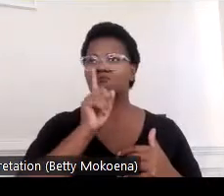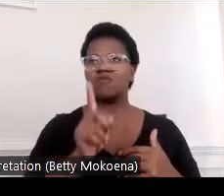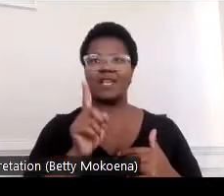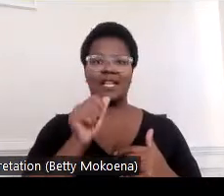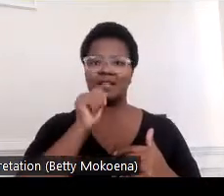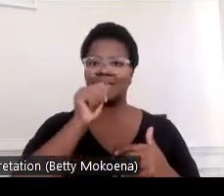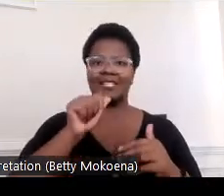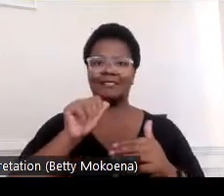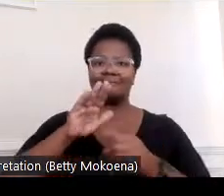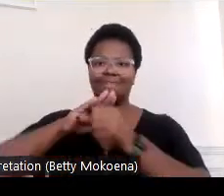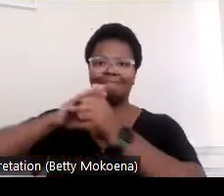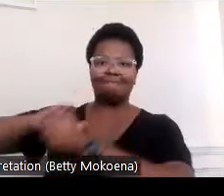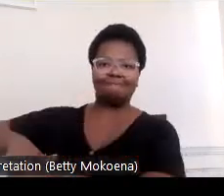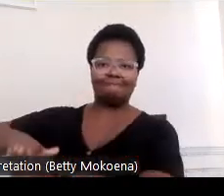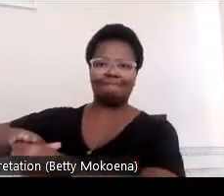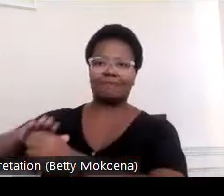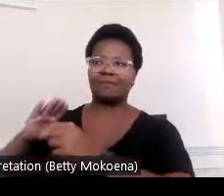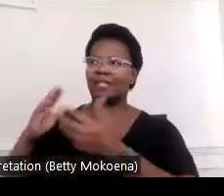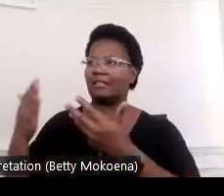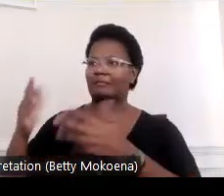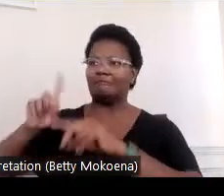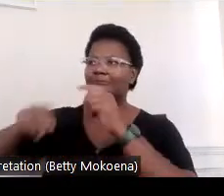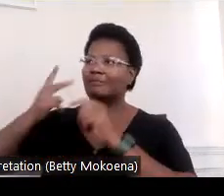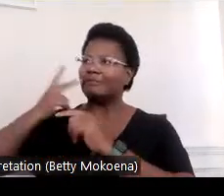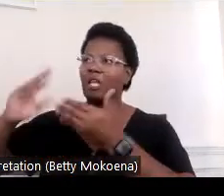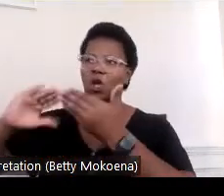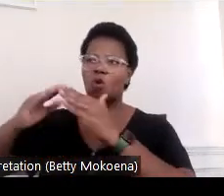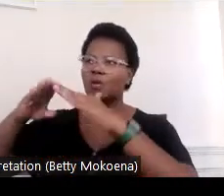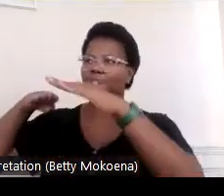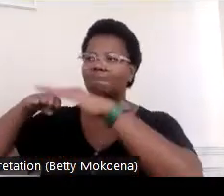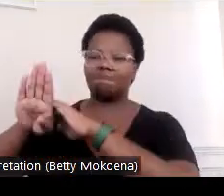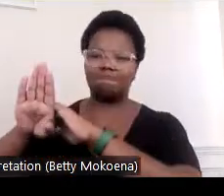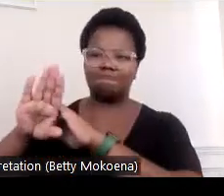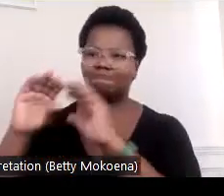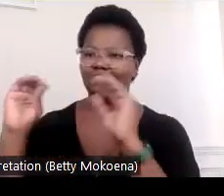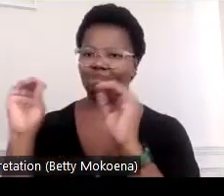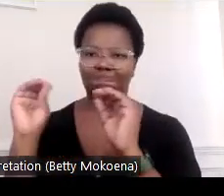la tendencia de bueno se les ha mantenido